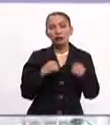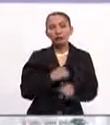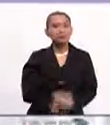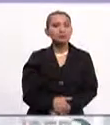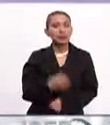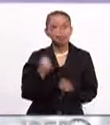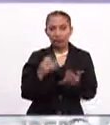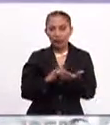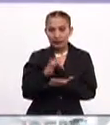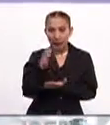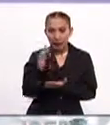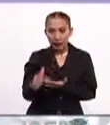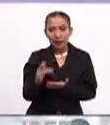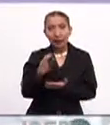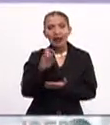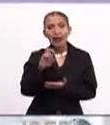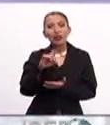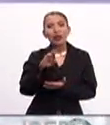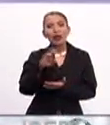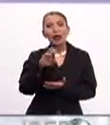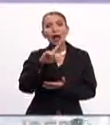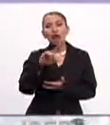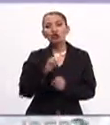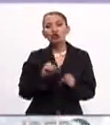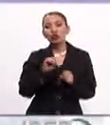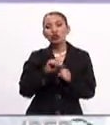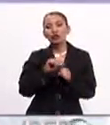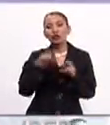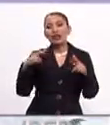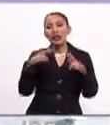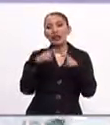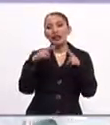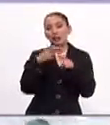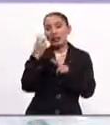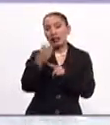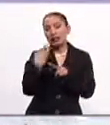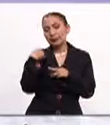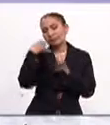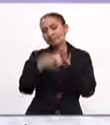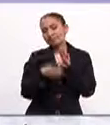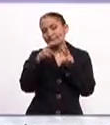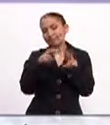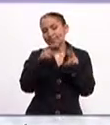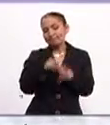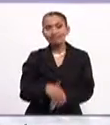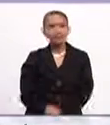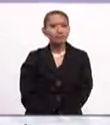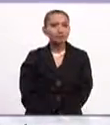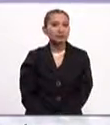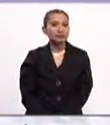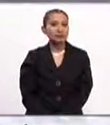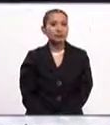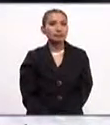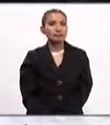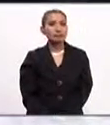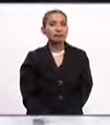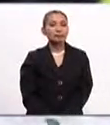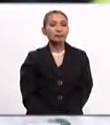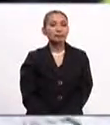sexuales. Muchísimas gracias a Bernardo Barranco, sociólogo en religiones, por este profundo y puntual análisis.